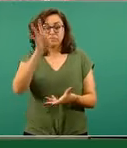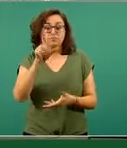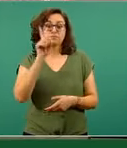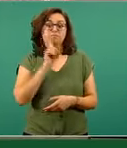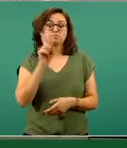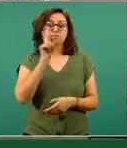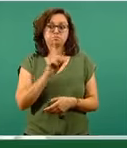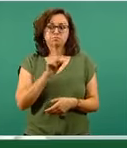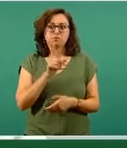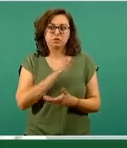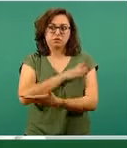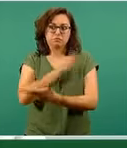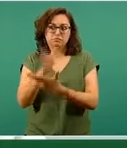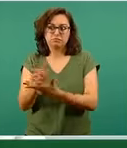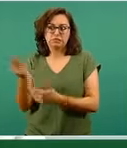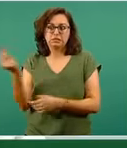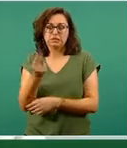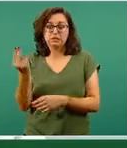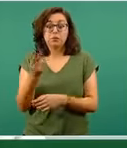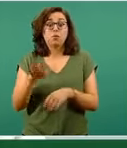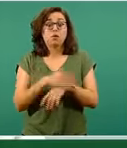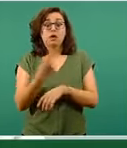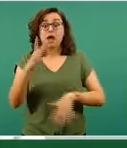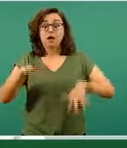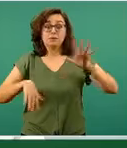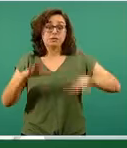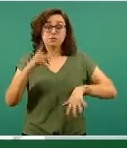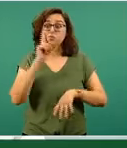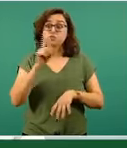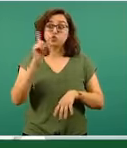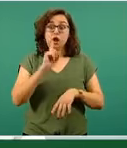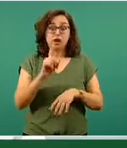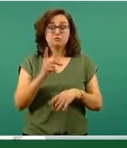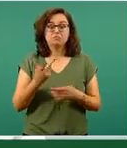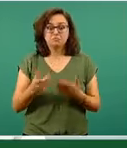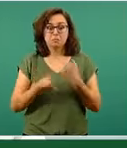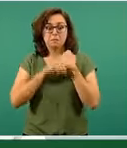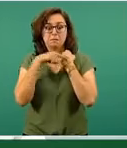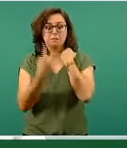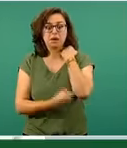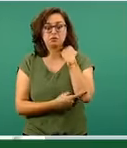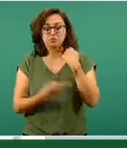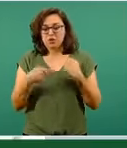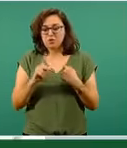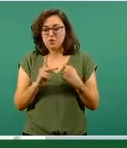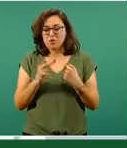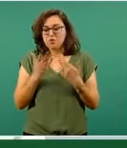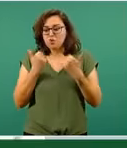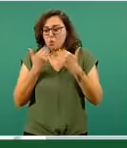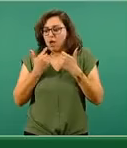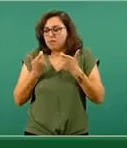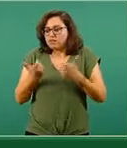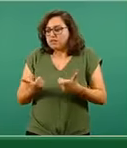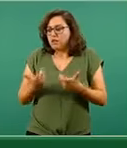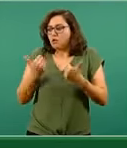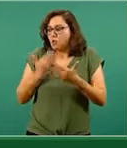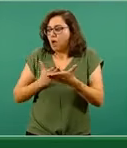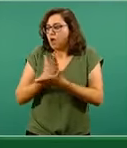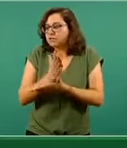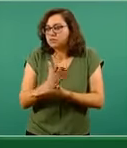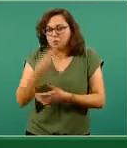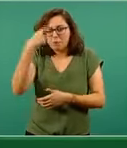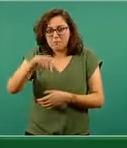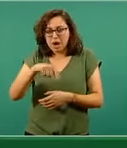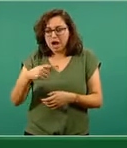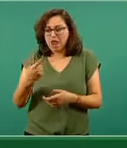sí requieran la vacuna es mucho mayor. Entonces, y sí, en la parte de